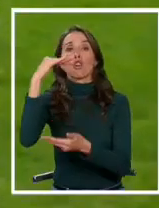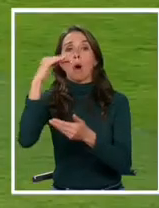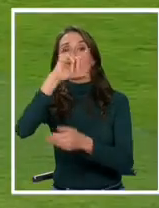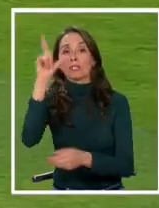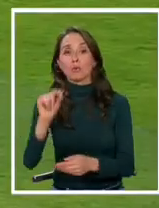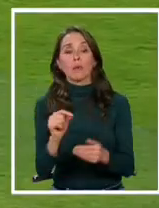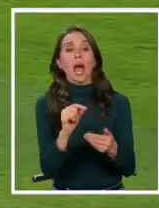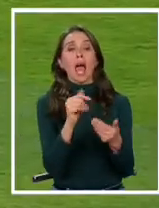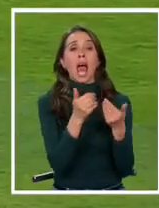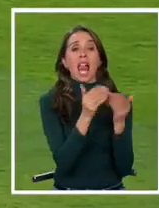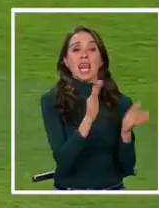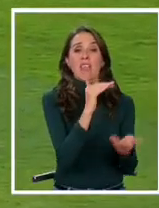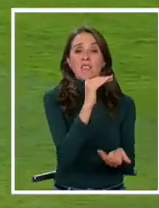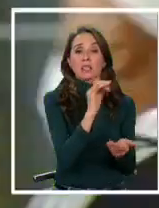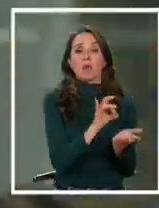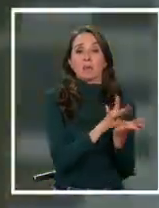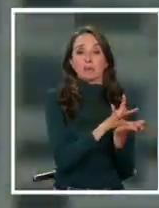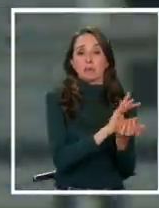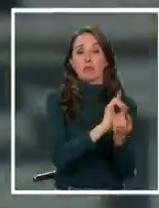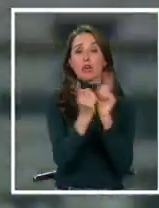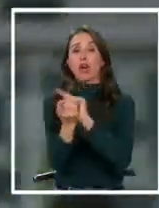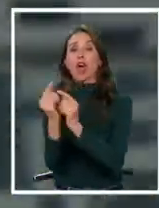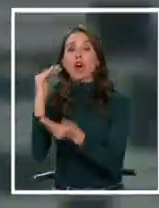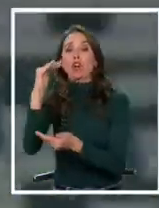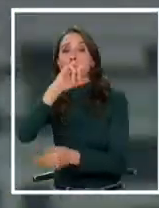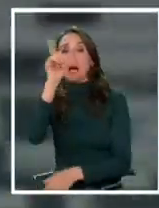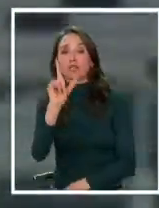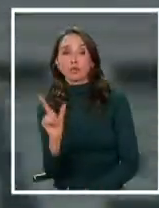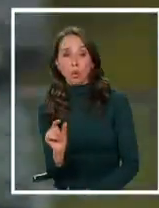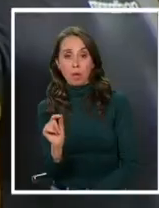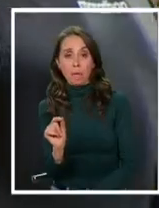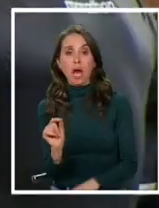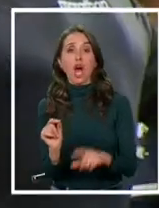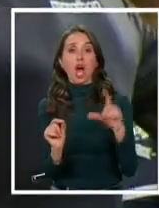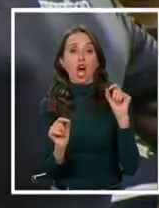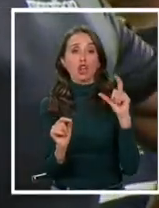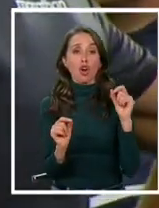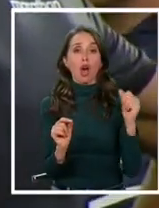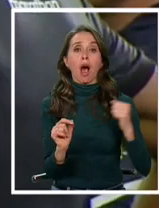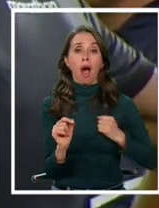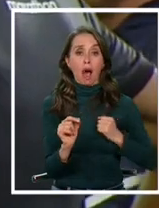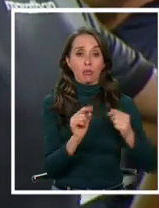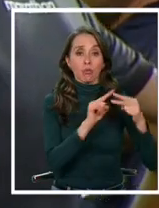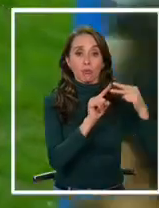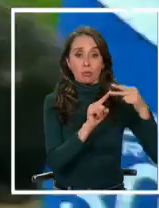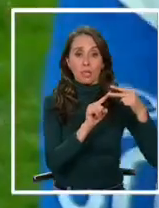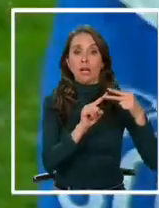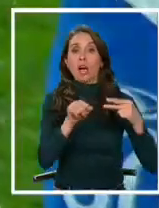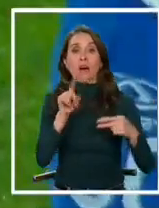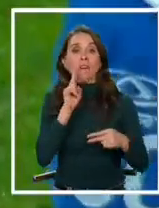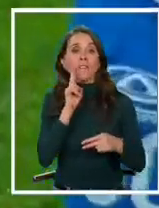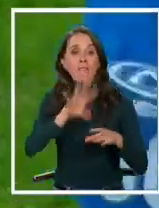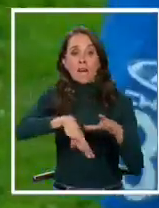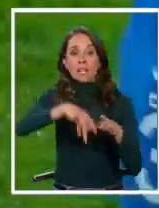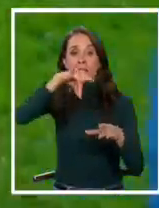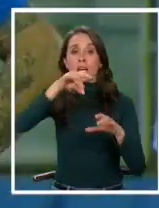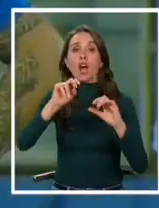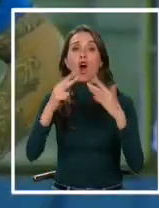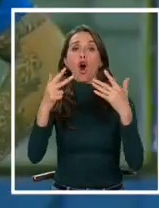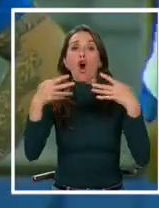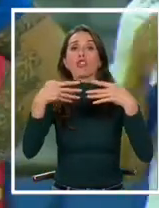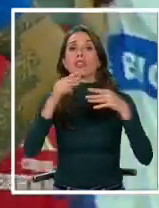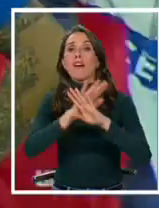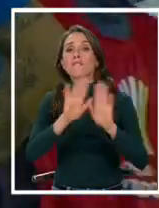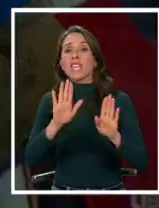Libertadores y el destino cambió hacia la otra copa la Sudamericana espera alvos y cruzados que este viernes conocieron a sus Rivales en los octavos de final